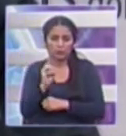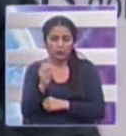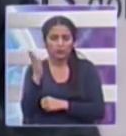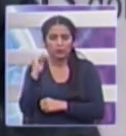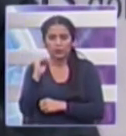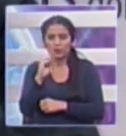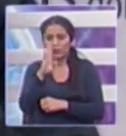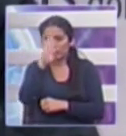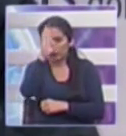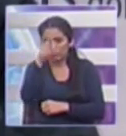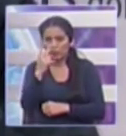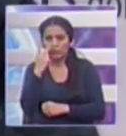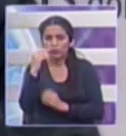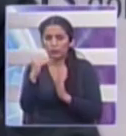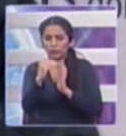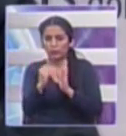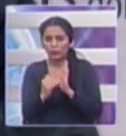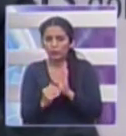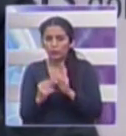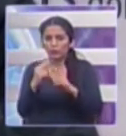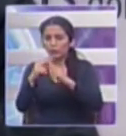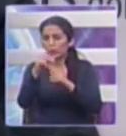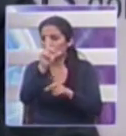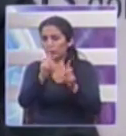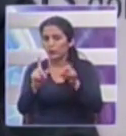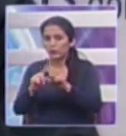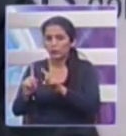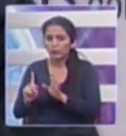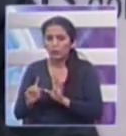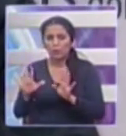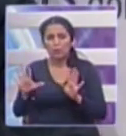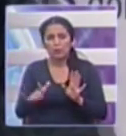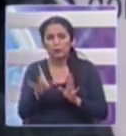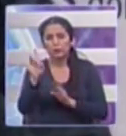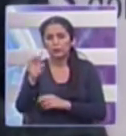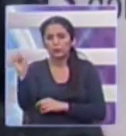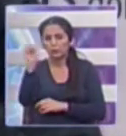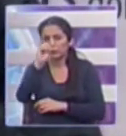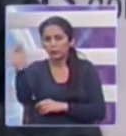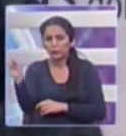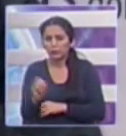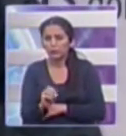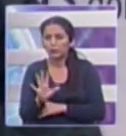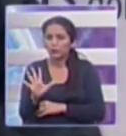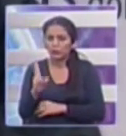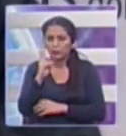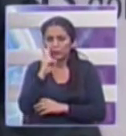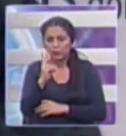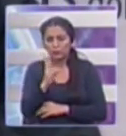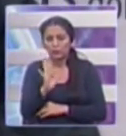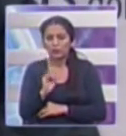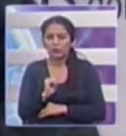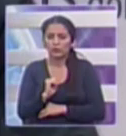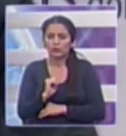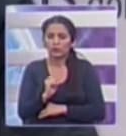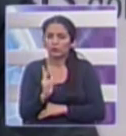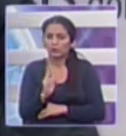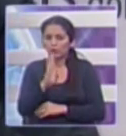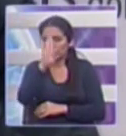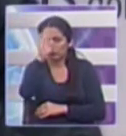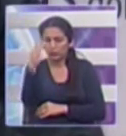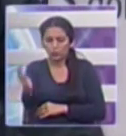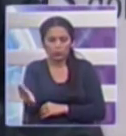diferencia entre el padrón electoral y las proyecciones de aproximadamente un 8% en promedio. Comparar las proyecciones poblacionales con el padrón electoral básicamente es